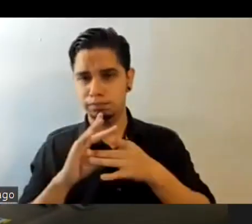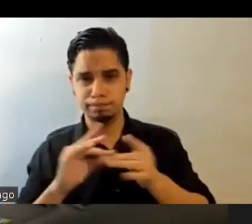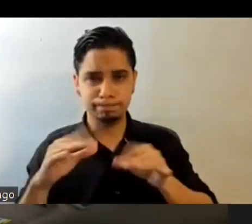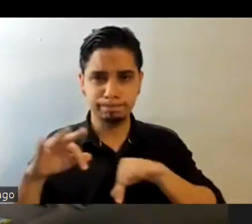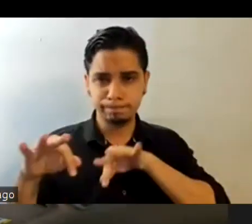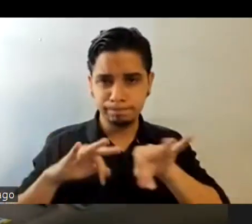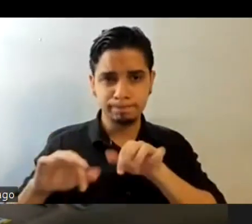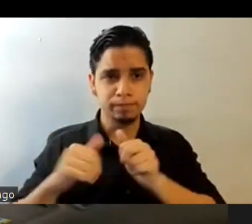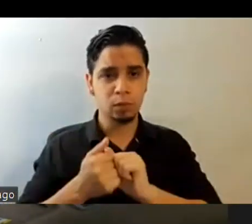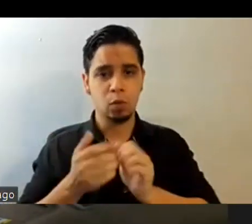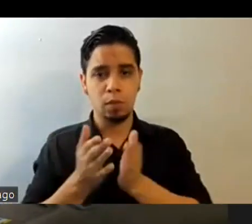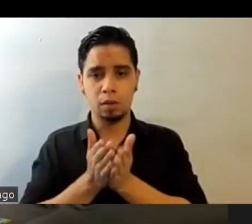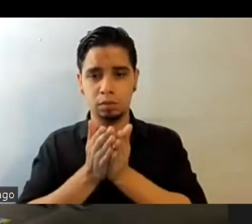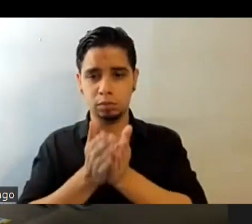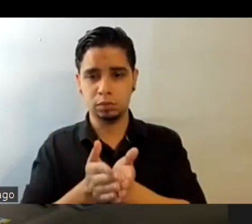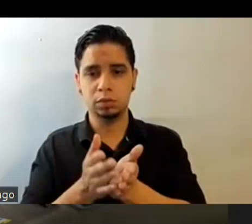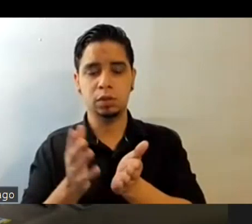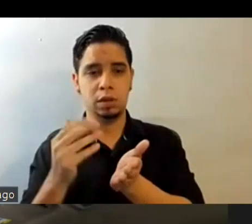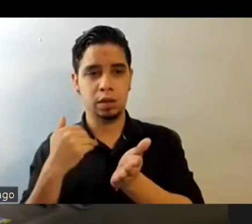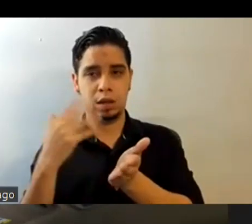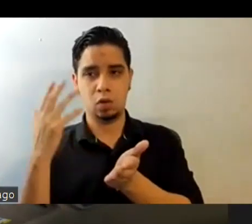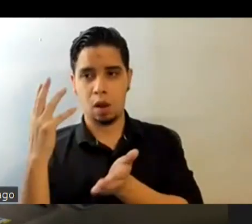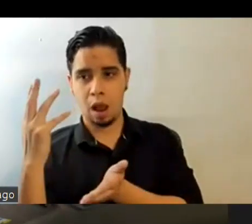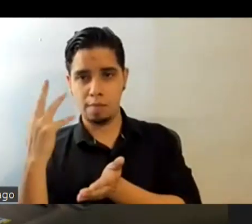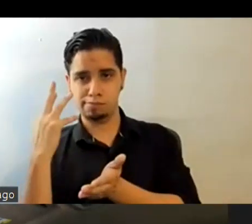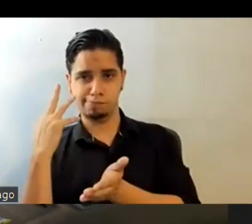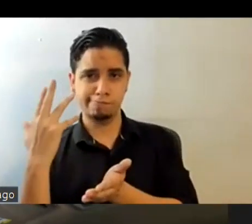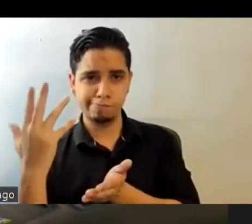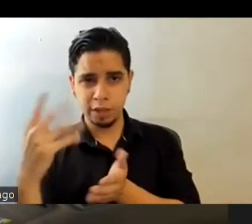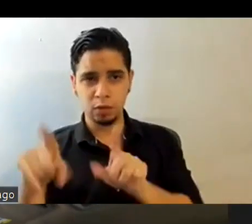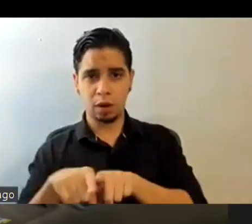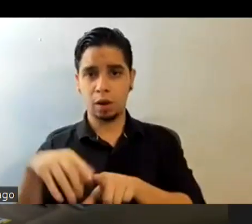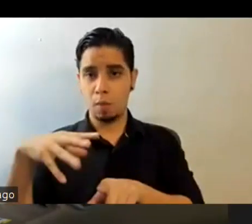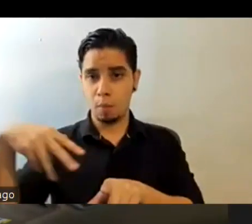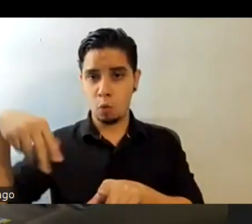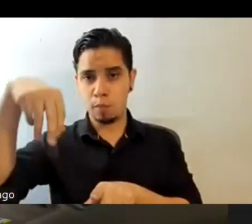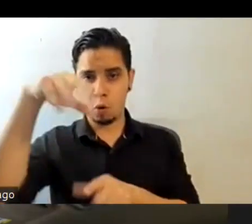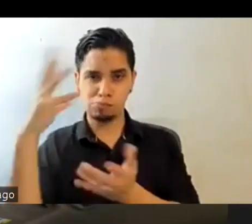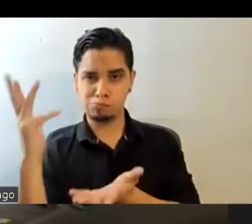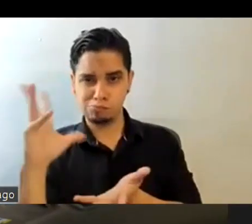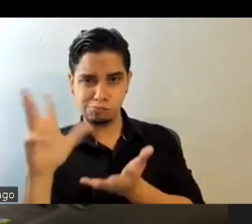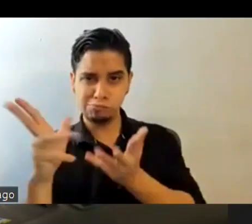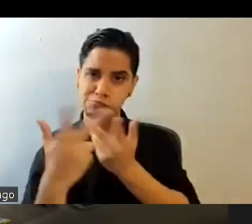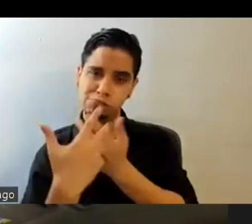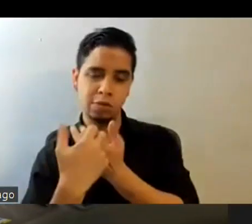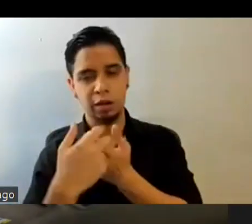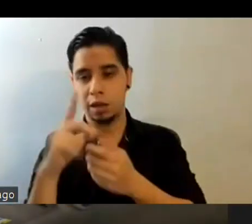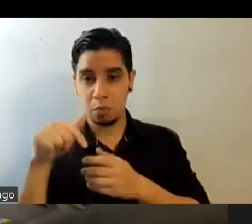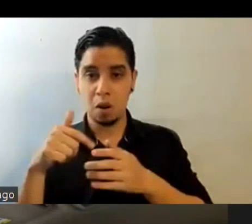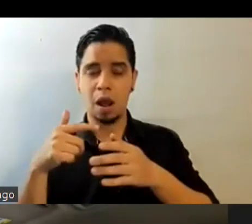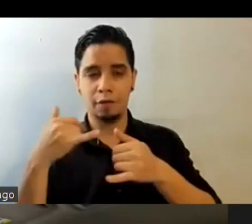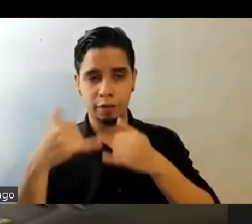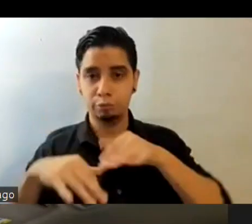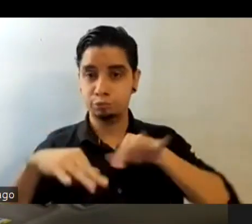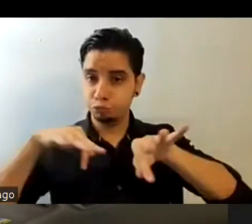los árboles fueran los tentáculos de un pulpo gigante. Y después al final, pues voy revelando lo que pasó. Así que